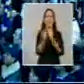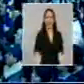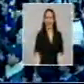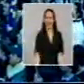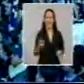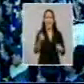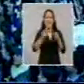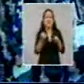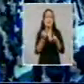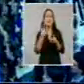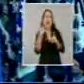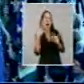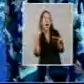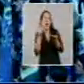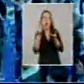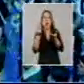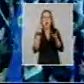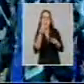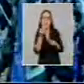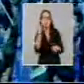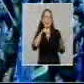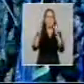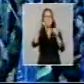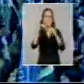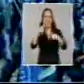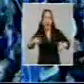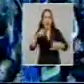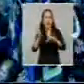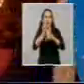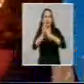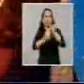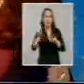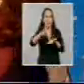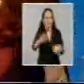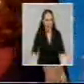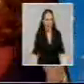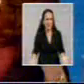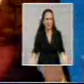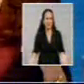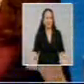valor agregado a la comida. Y nosotros,